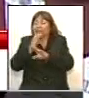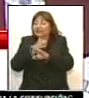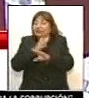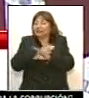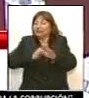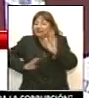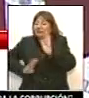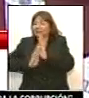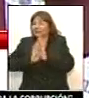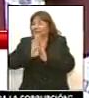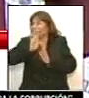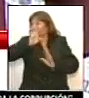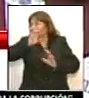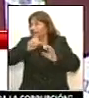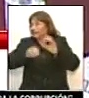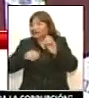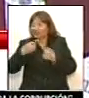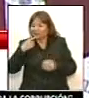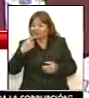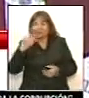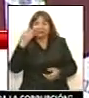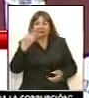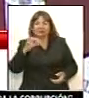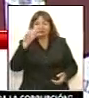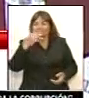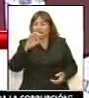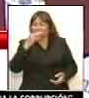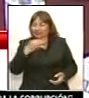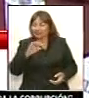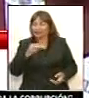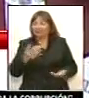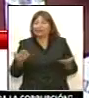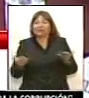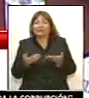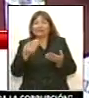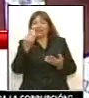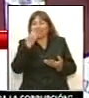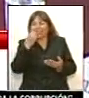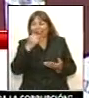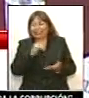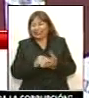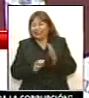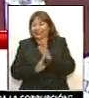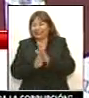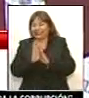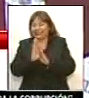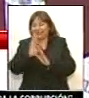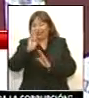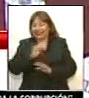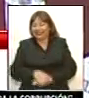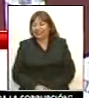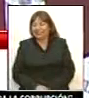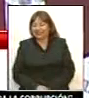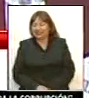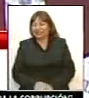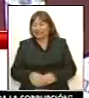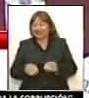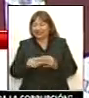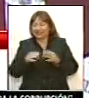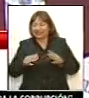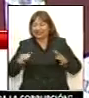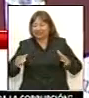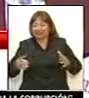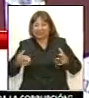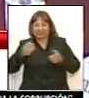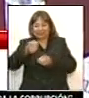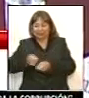Homo sapiens, éramos siempre migrantes, buscando dónde alimentarnos, cómo crecer, y de ahí comenzamos a ambientar la